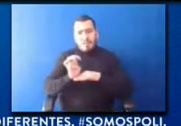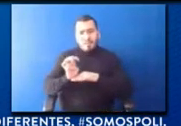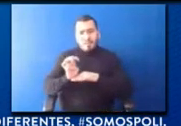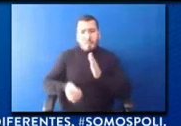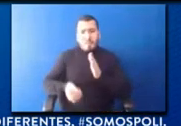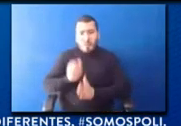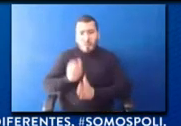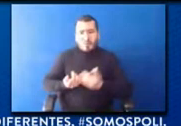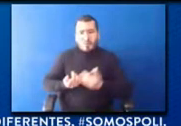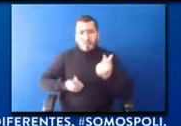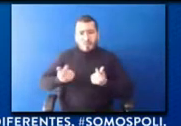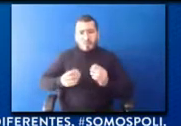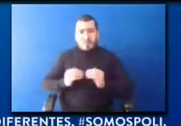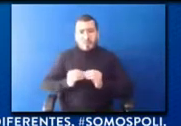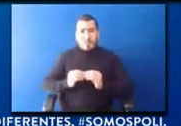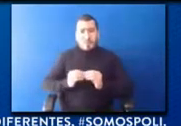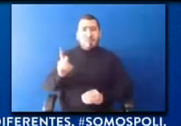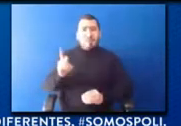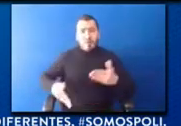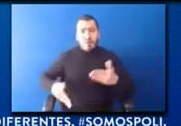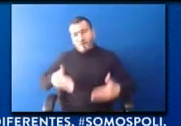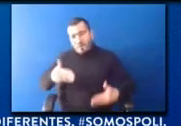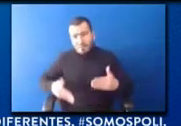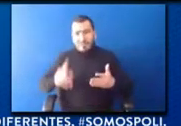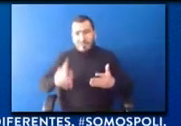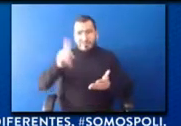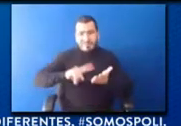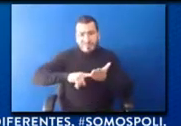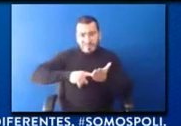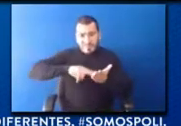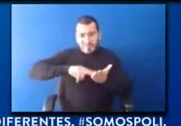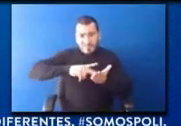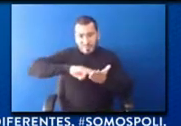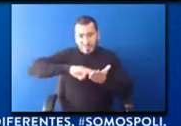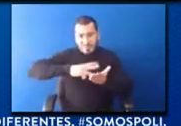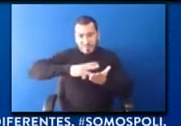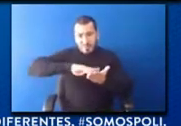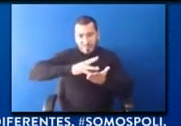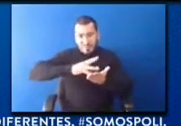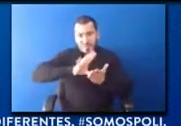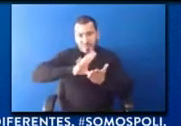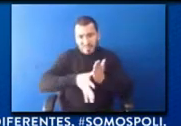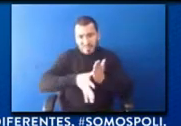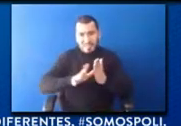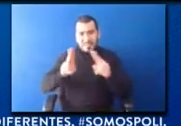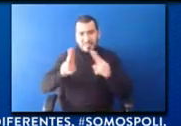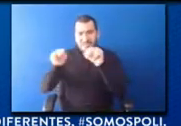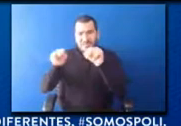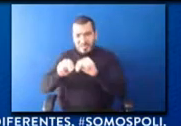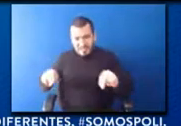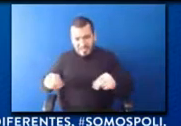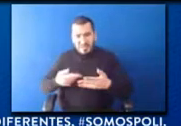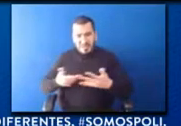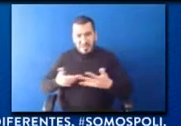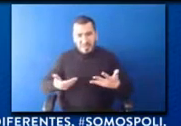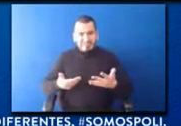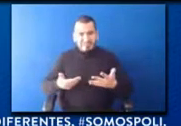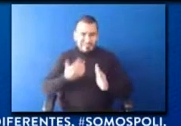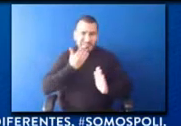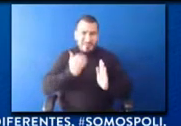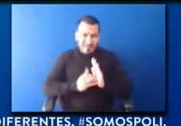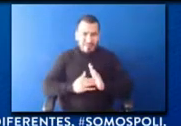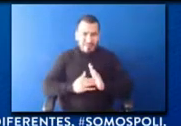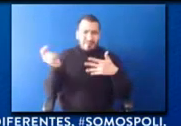teniendo. Robótica, biometría, Internet de las cosas, y podría seguirles dando a ustedes ejemplos, pero yo creo que un poco la